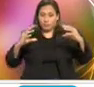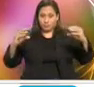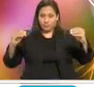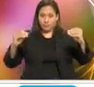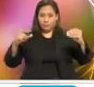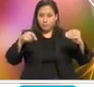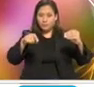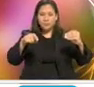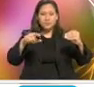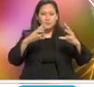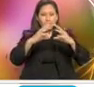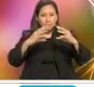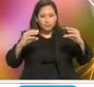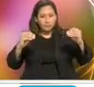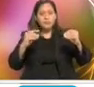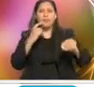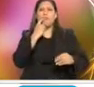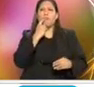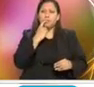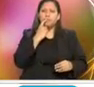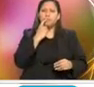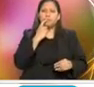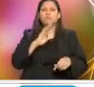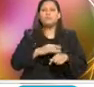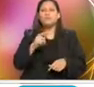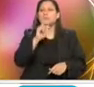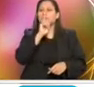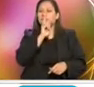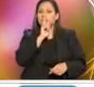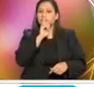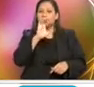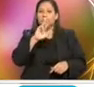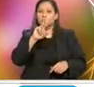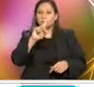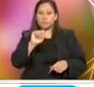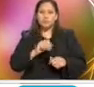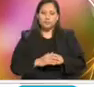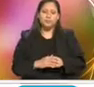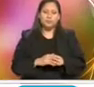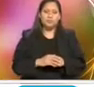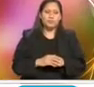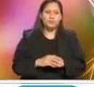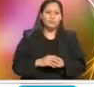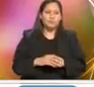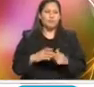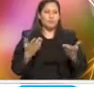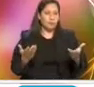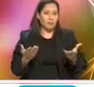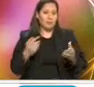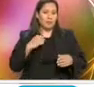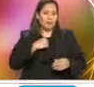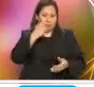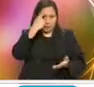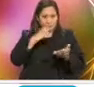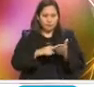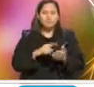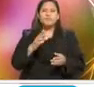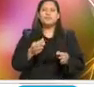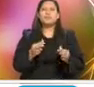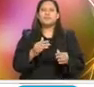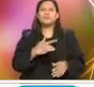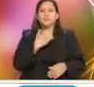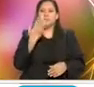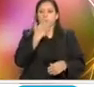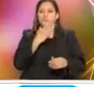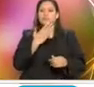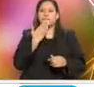no va a quedar muy crujiente también porque Sí. está cruda, la calabaza Sí, está sí, sí. totalmente cruda, ¿no? Sí. Entonces, yo creo que queda de una textura muy, muy